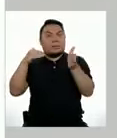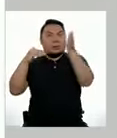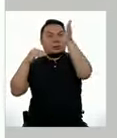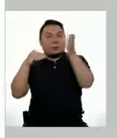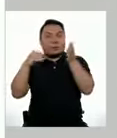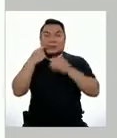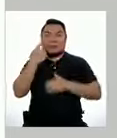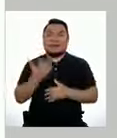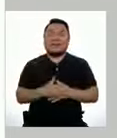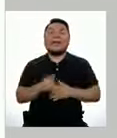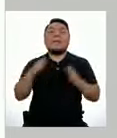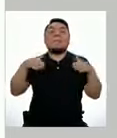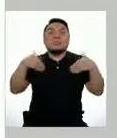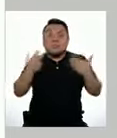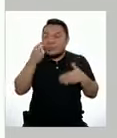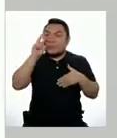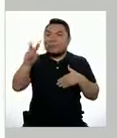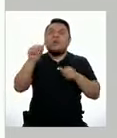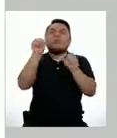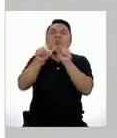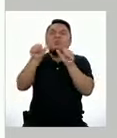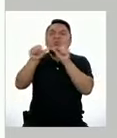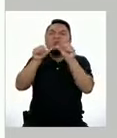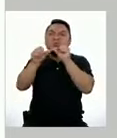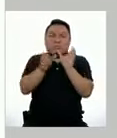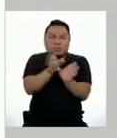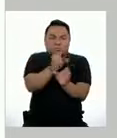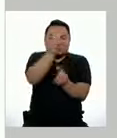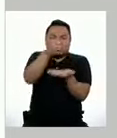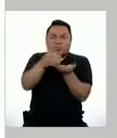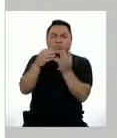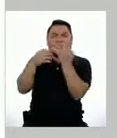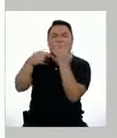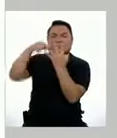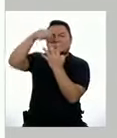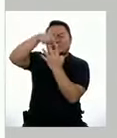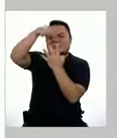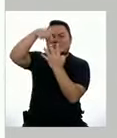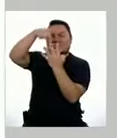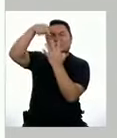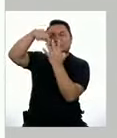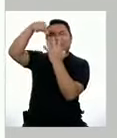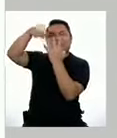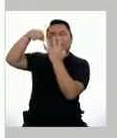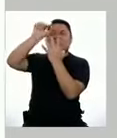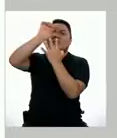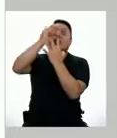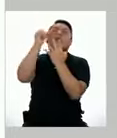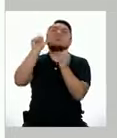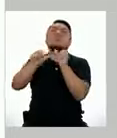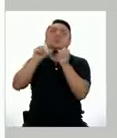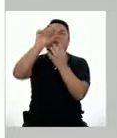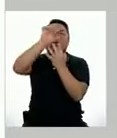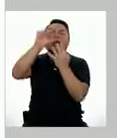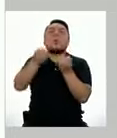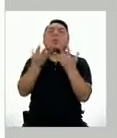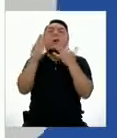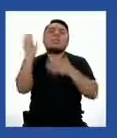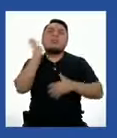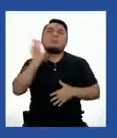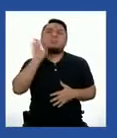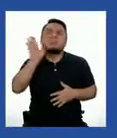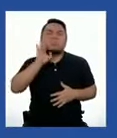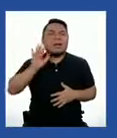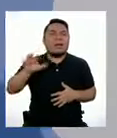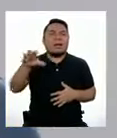También podemos observar que hay números encima de las barras que nos dicen la cantidad de partículas contaminantes que tiene